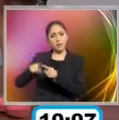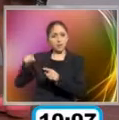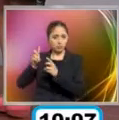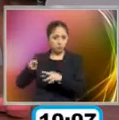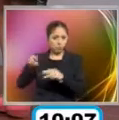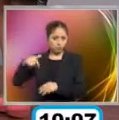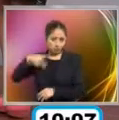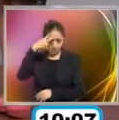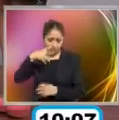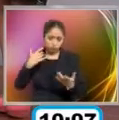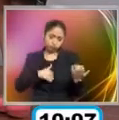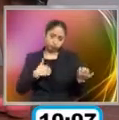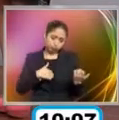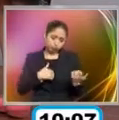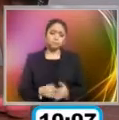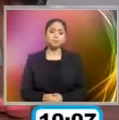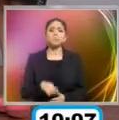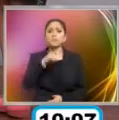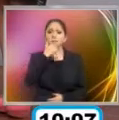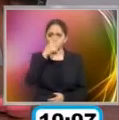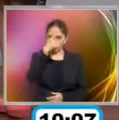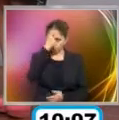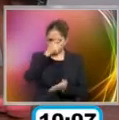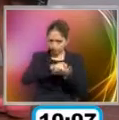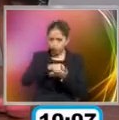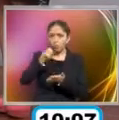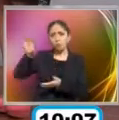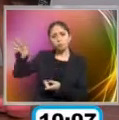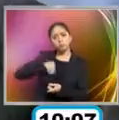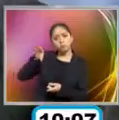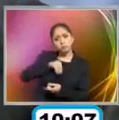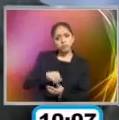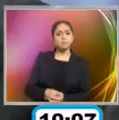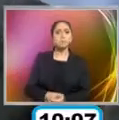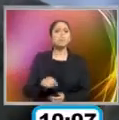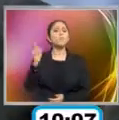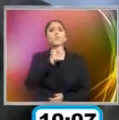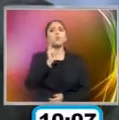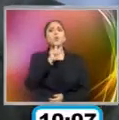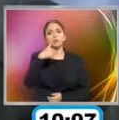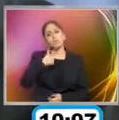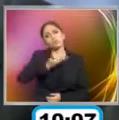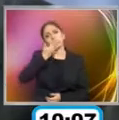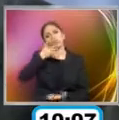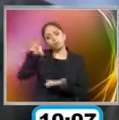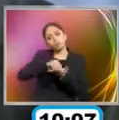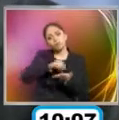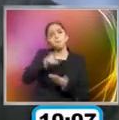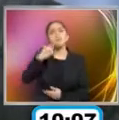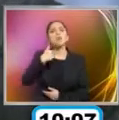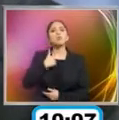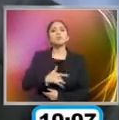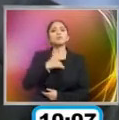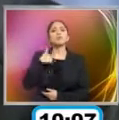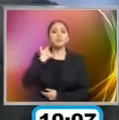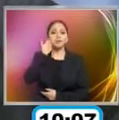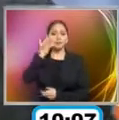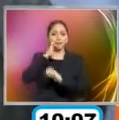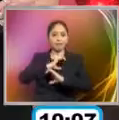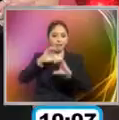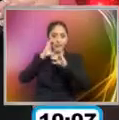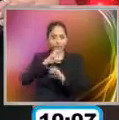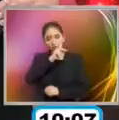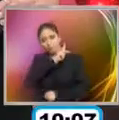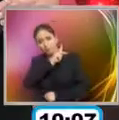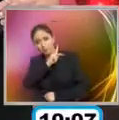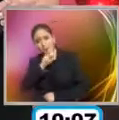¿Normalmente ustedes escriben las canciones o todos son covers? No, siempre escribimos las canciones, pero esto es un gusto que nos hemos querido dar, un pequeño homenaje a canciones